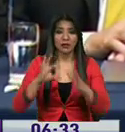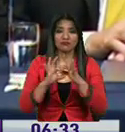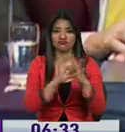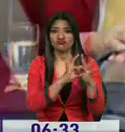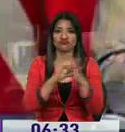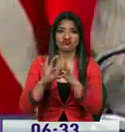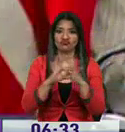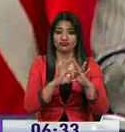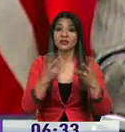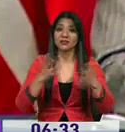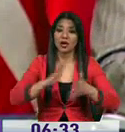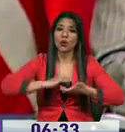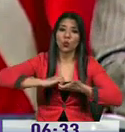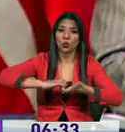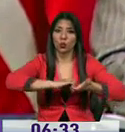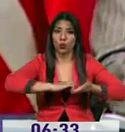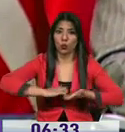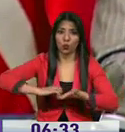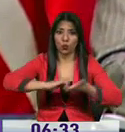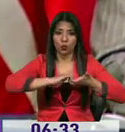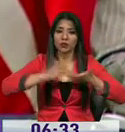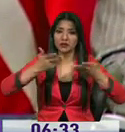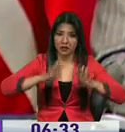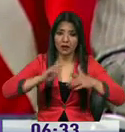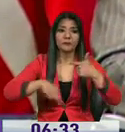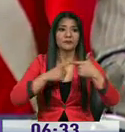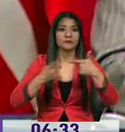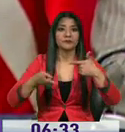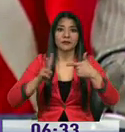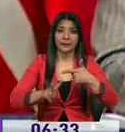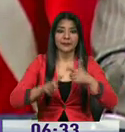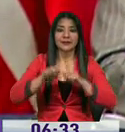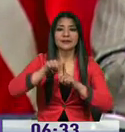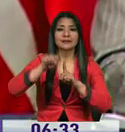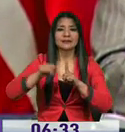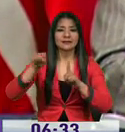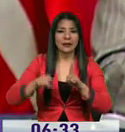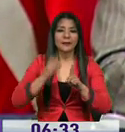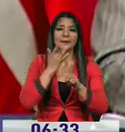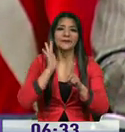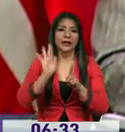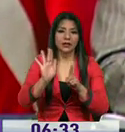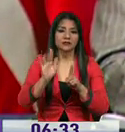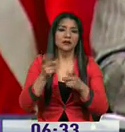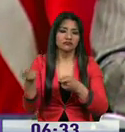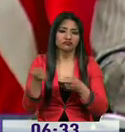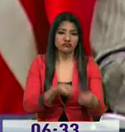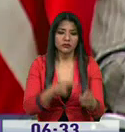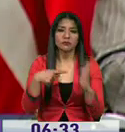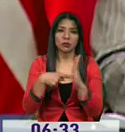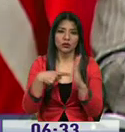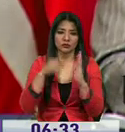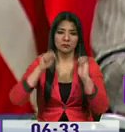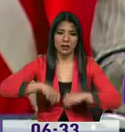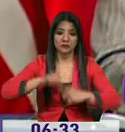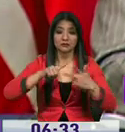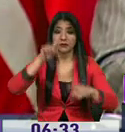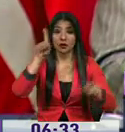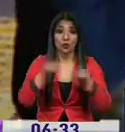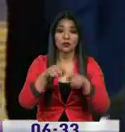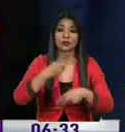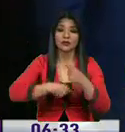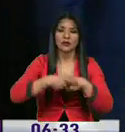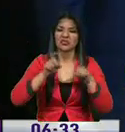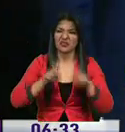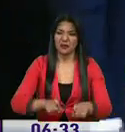USAID. Hemos hablado acerca del mantenimiento del sistema general de preferencias y además de un posible acuerdo comercial que había que tratarlo.